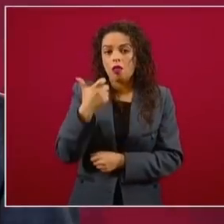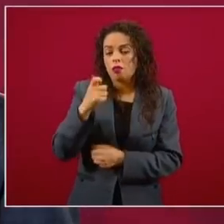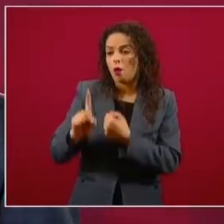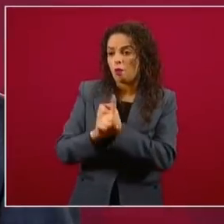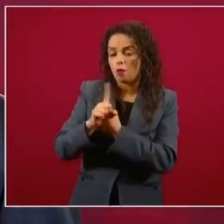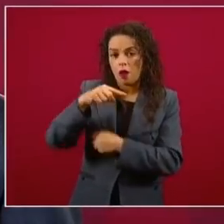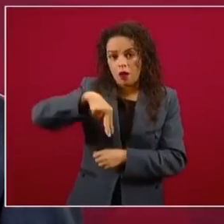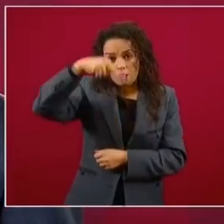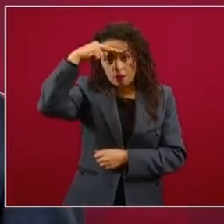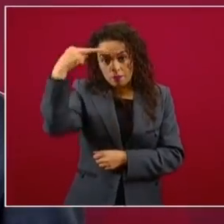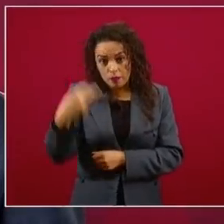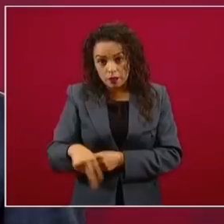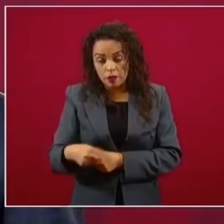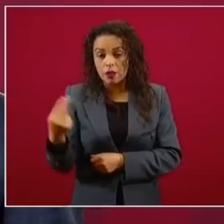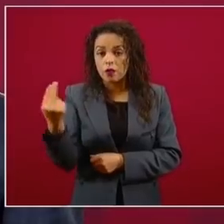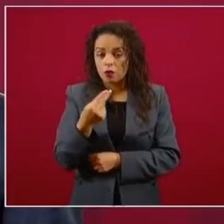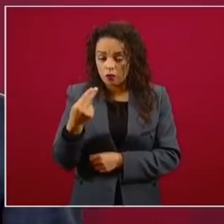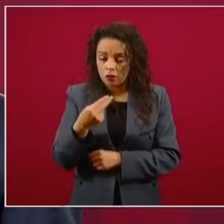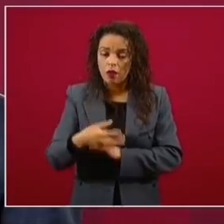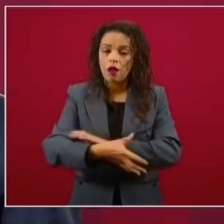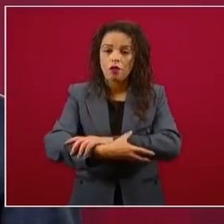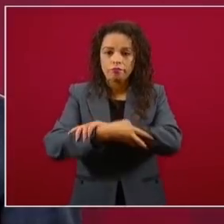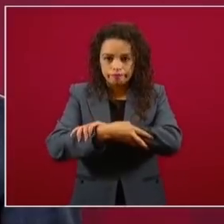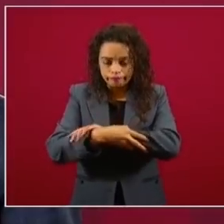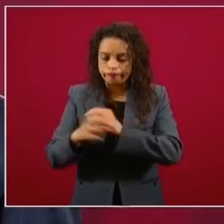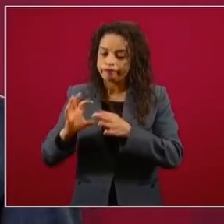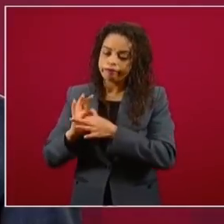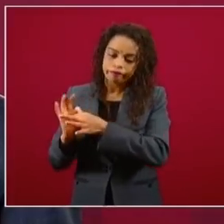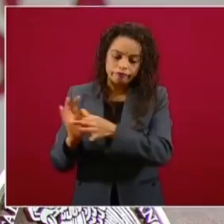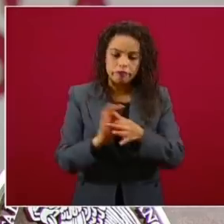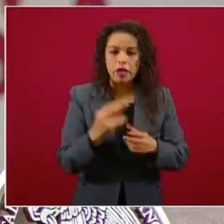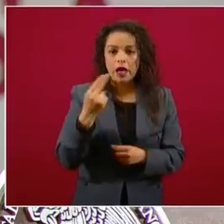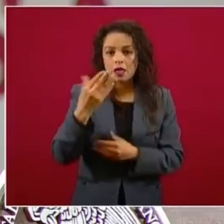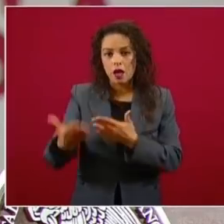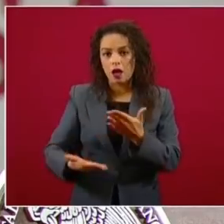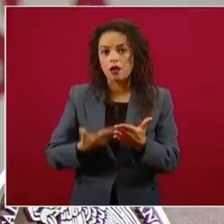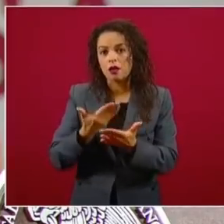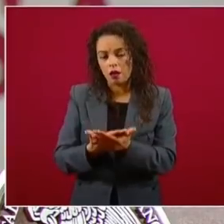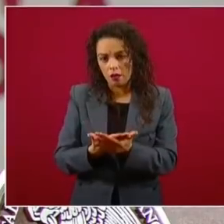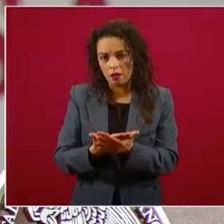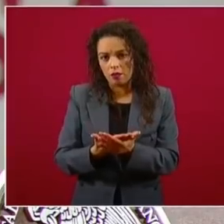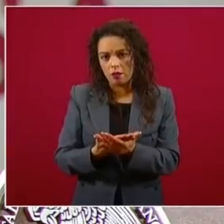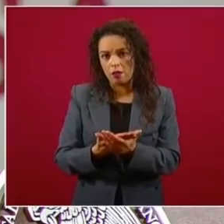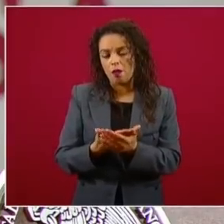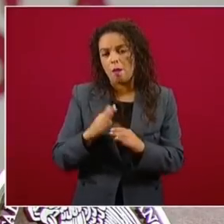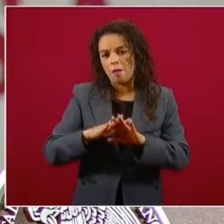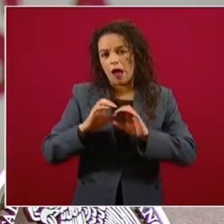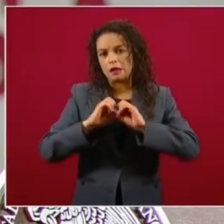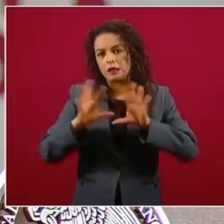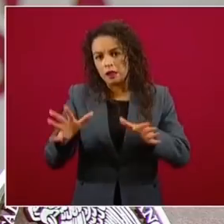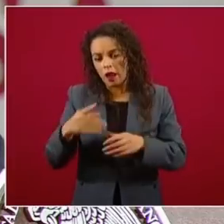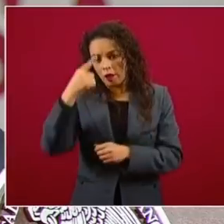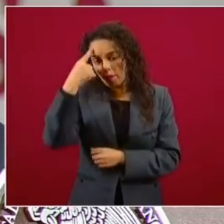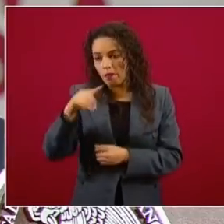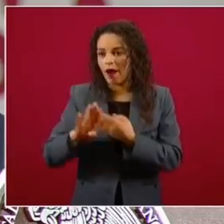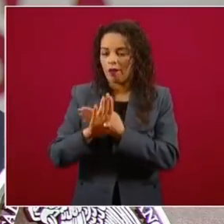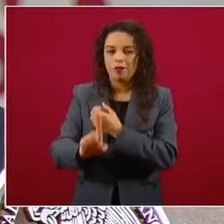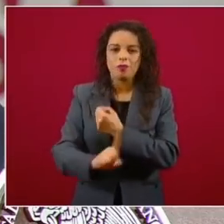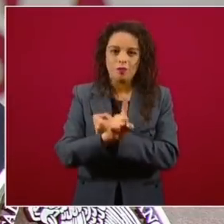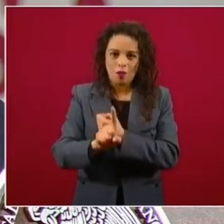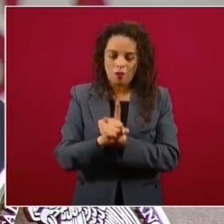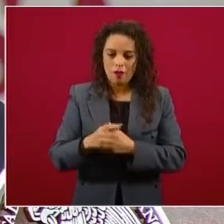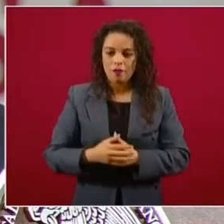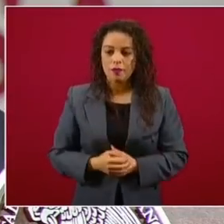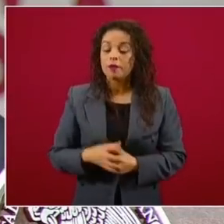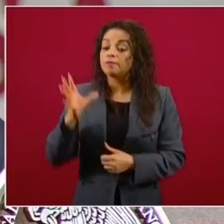portarían de manera solidaria y enviarían un presupuesto, una propuesta acorde con ello. Nosotros, como decía, no lo podemos cambiar. La Cámara de